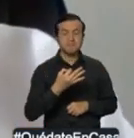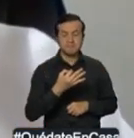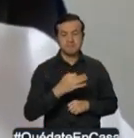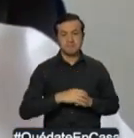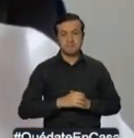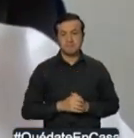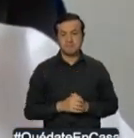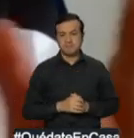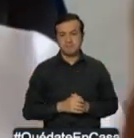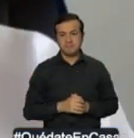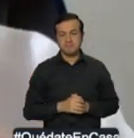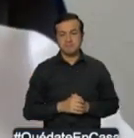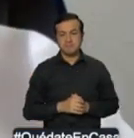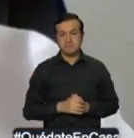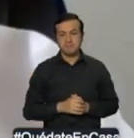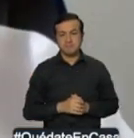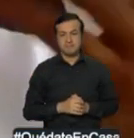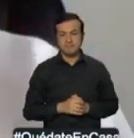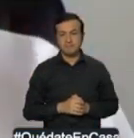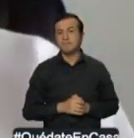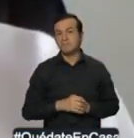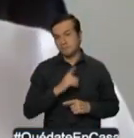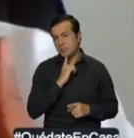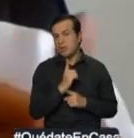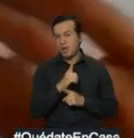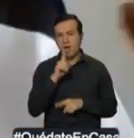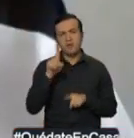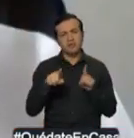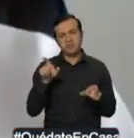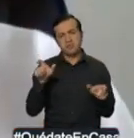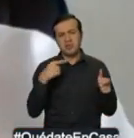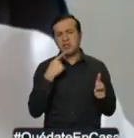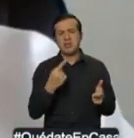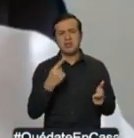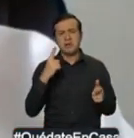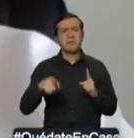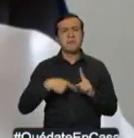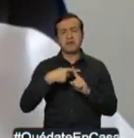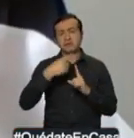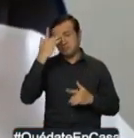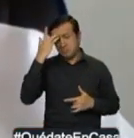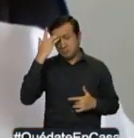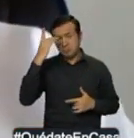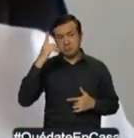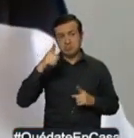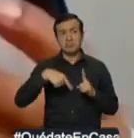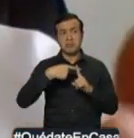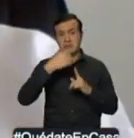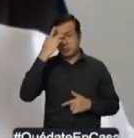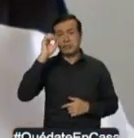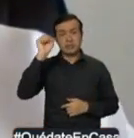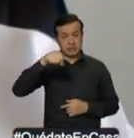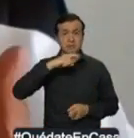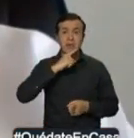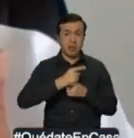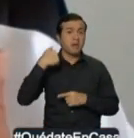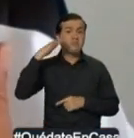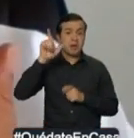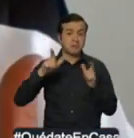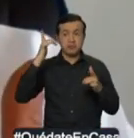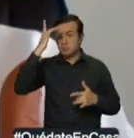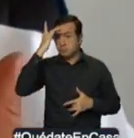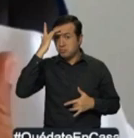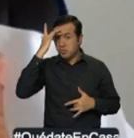evidentemente hay mucha gente que dice no no pero hay más casos seguro que hay hay más casos pero son